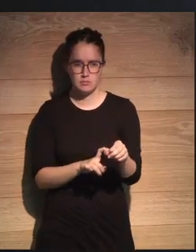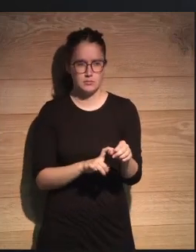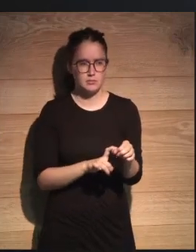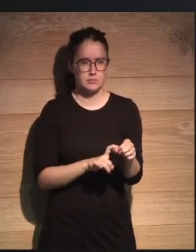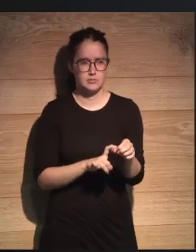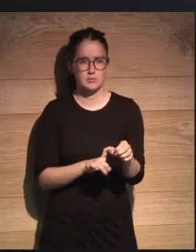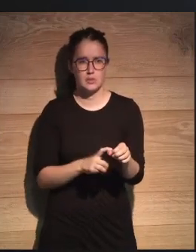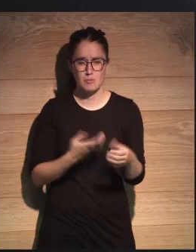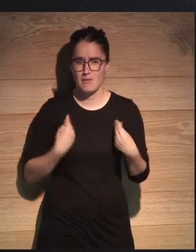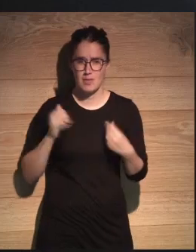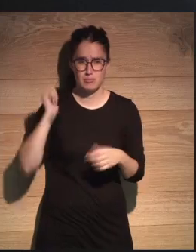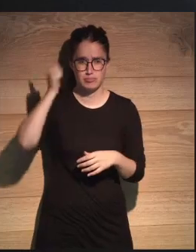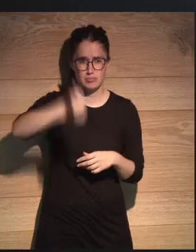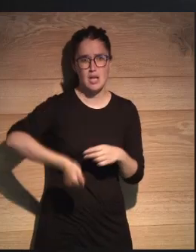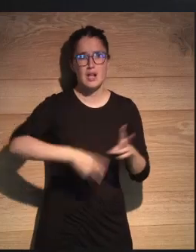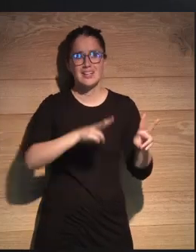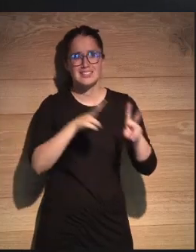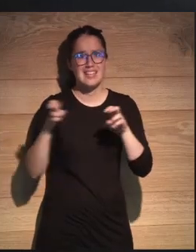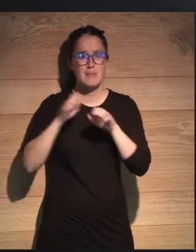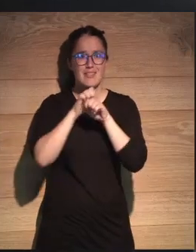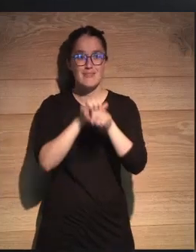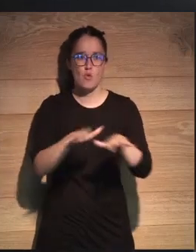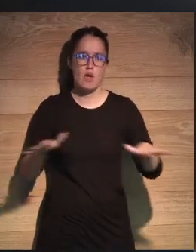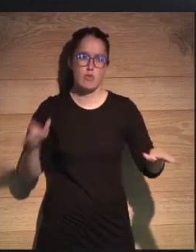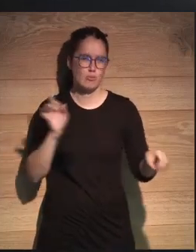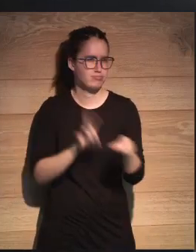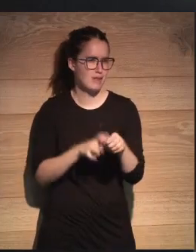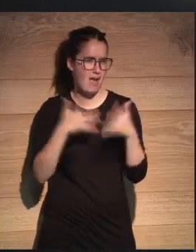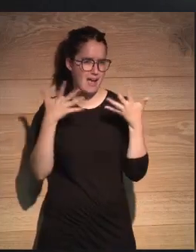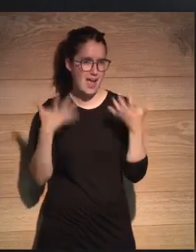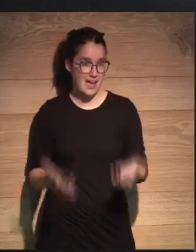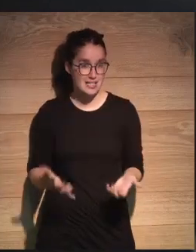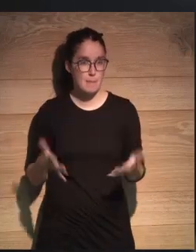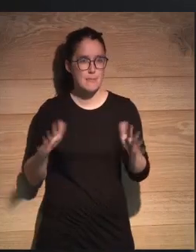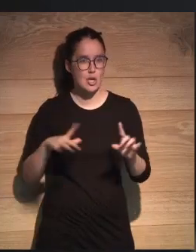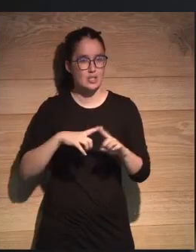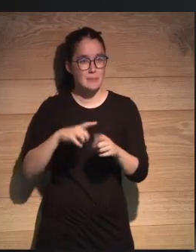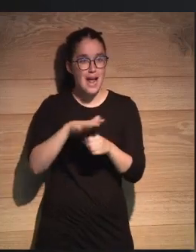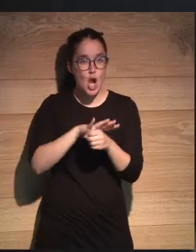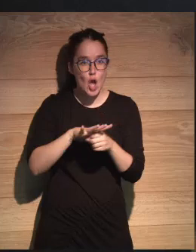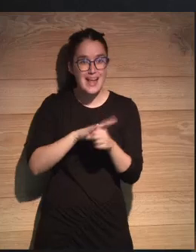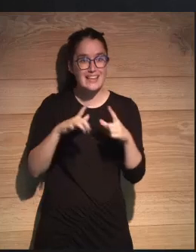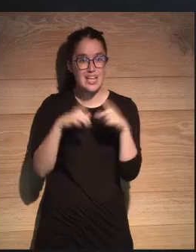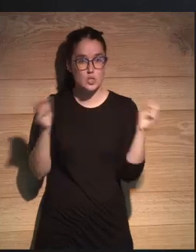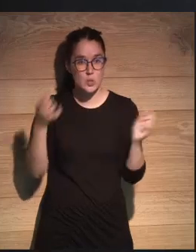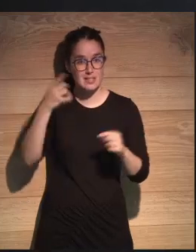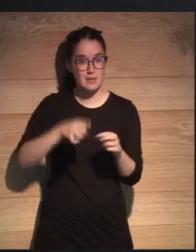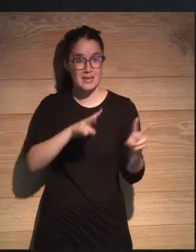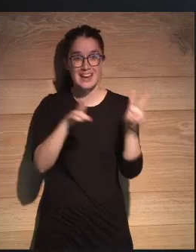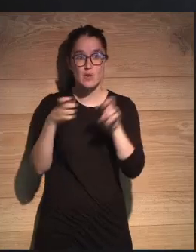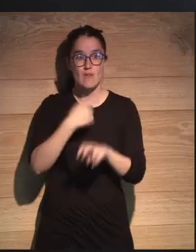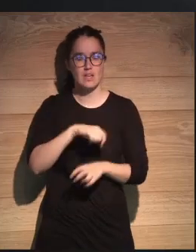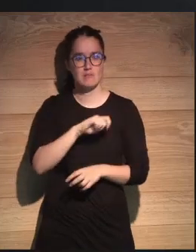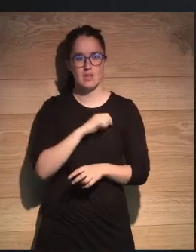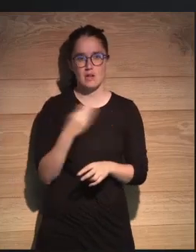toda mi vida mucho en temas de divulgación, pero incluso a nivel local de Asturias, en la Nueva España, a mí